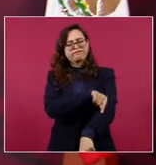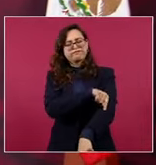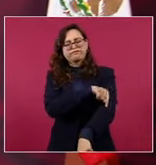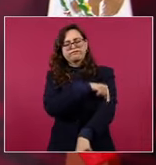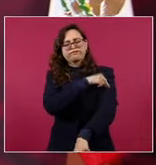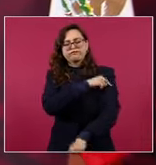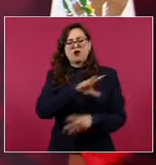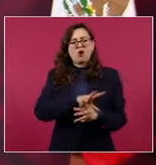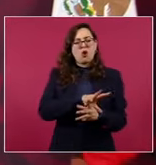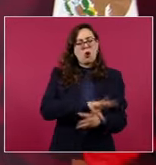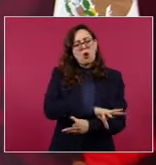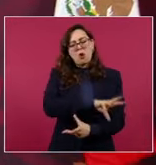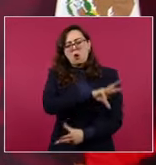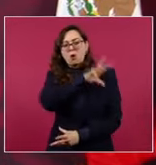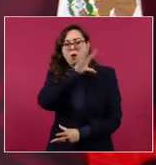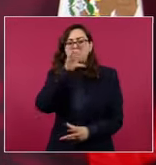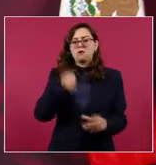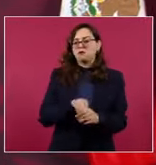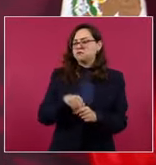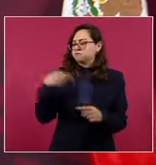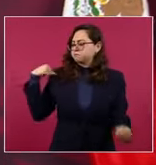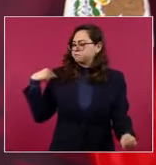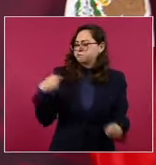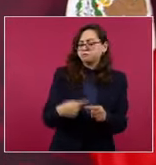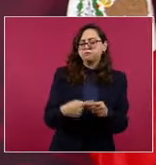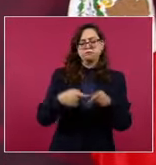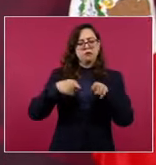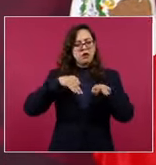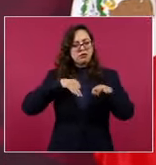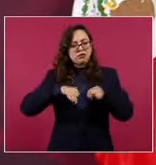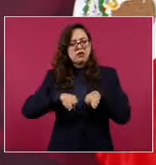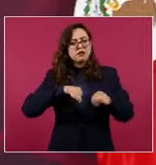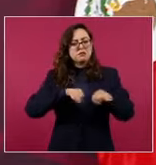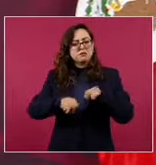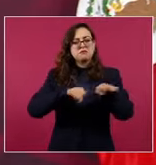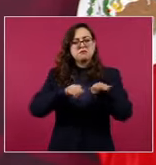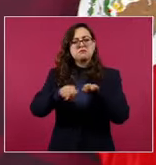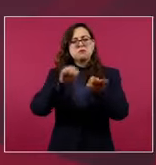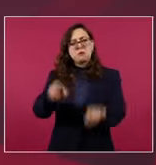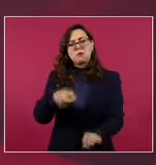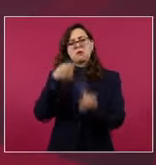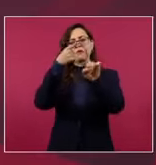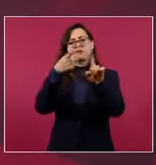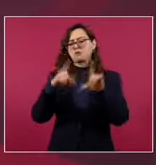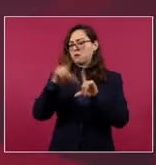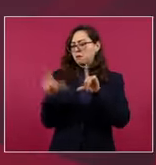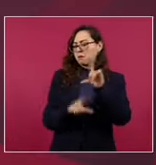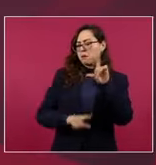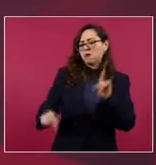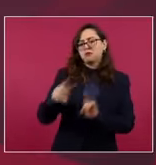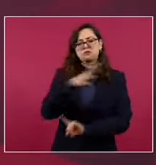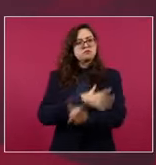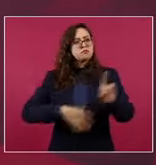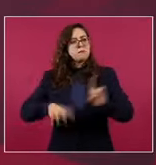para garantizar la paz, la tranquilidad en el país, sobre todo